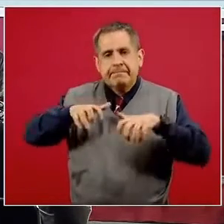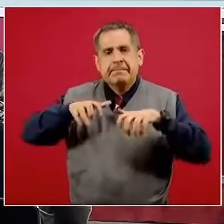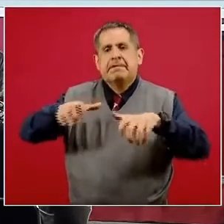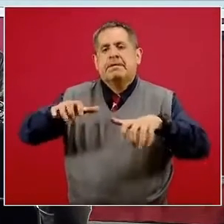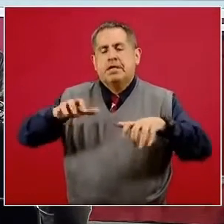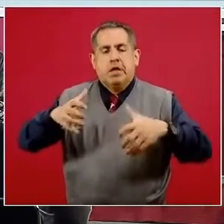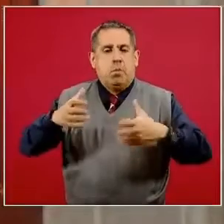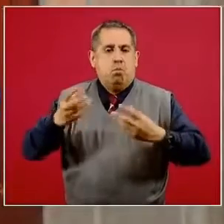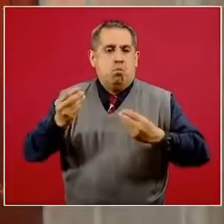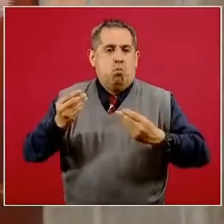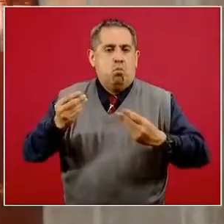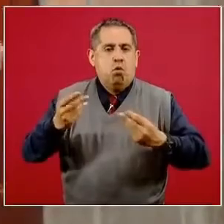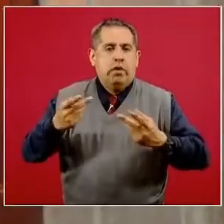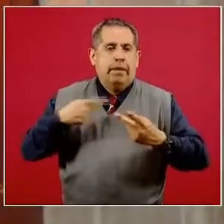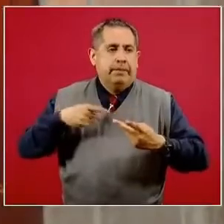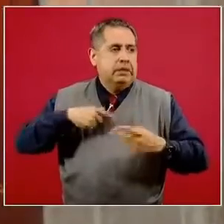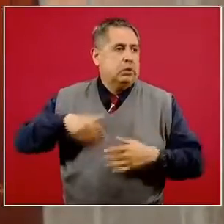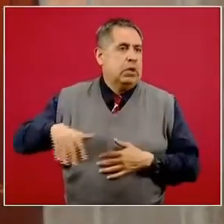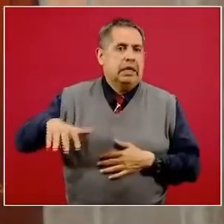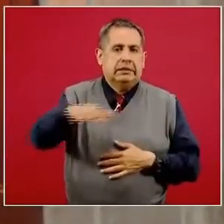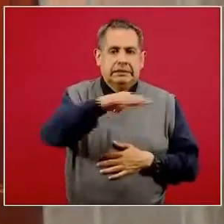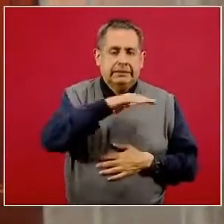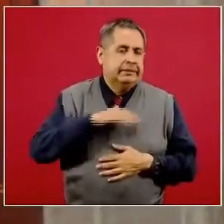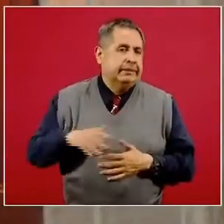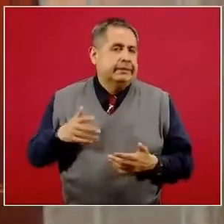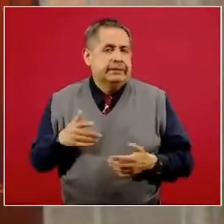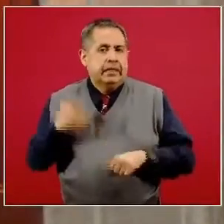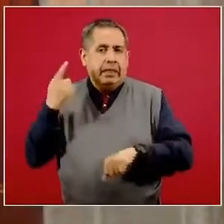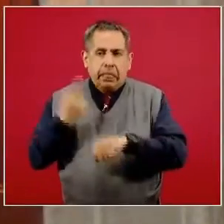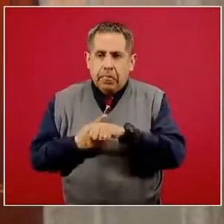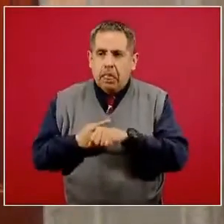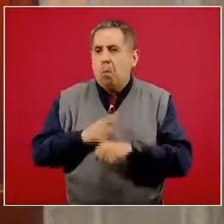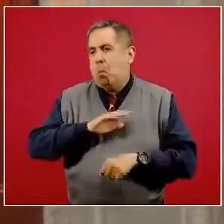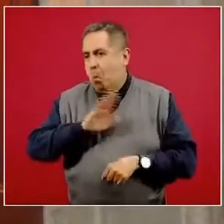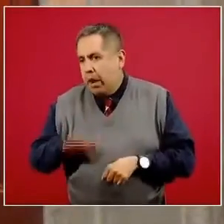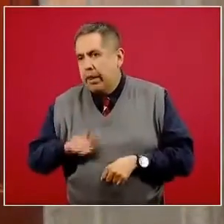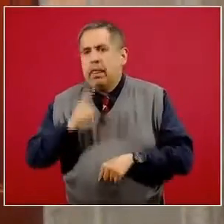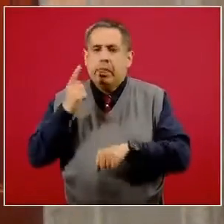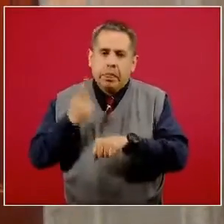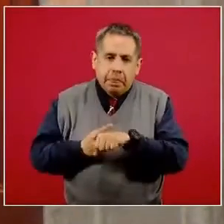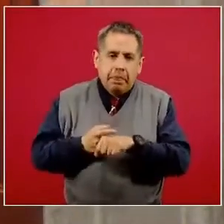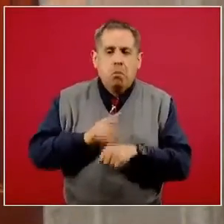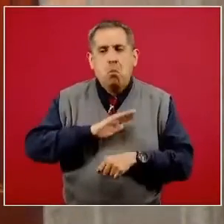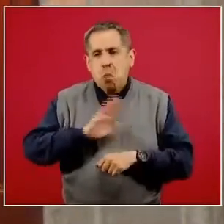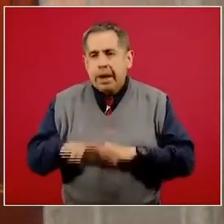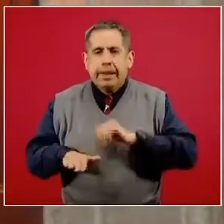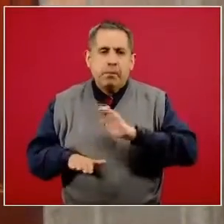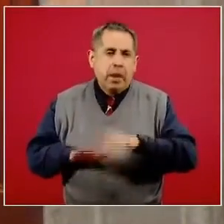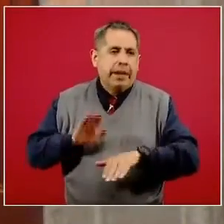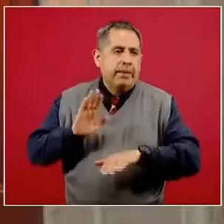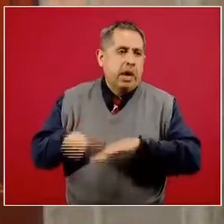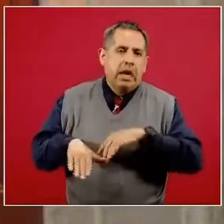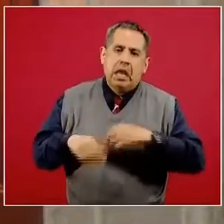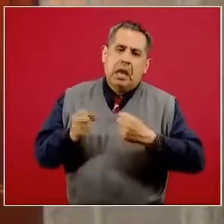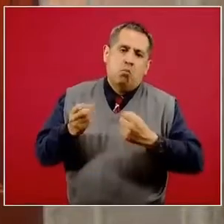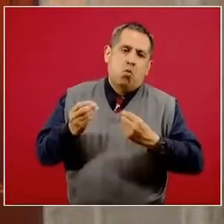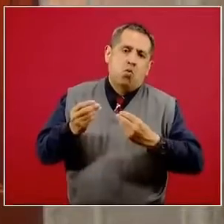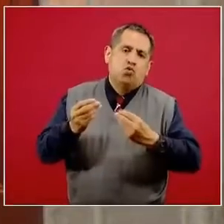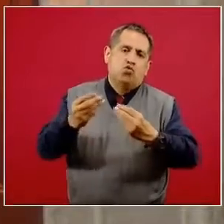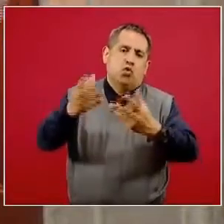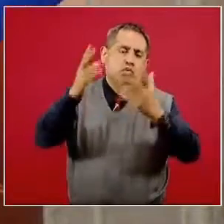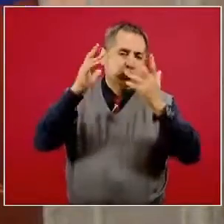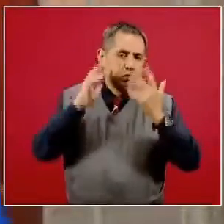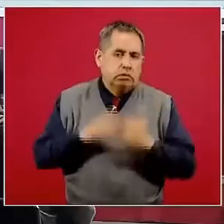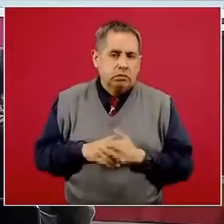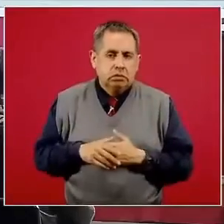qué pues el porcentaje de letalidad de esta enfermedad viral es tanto más alta,